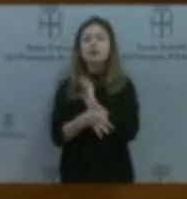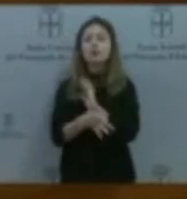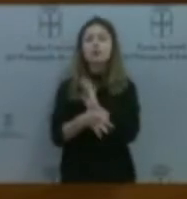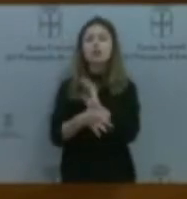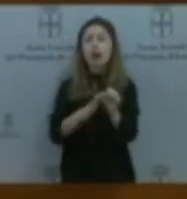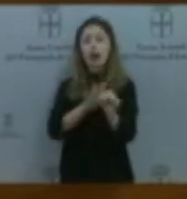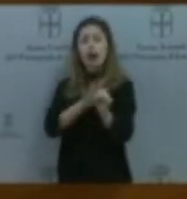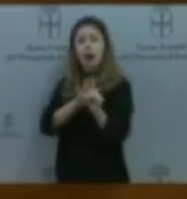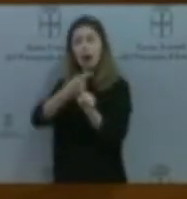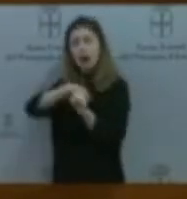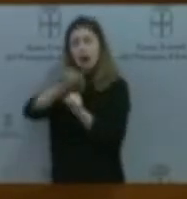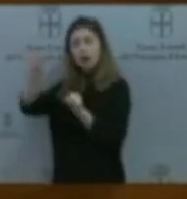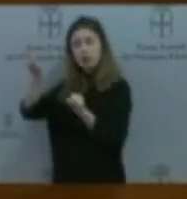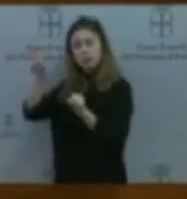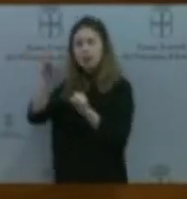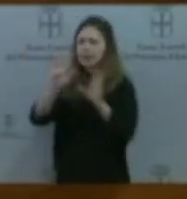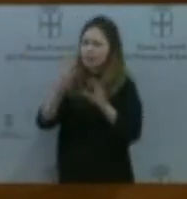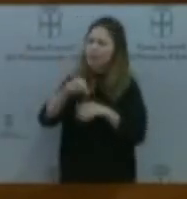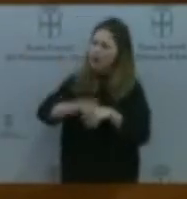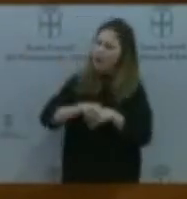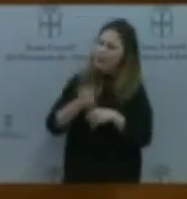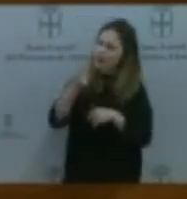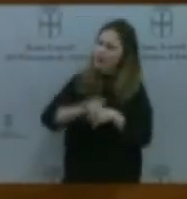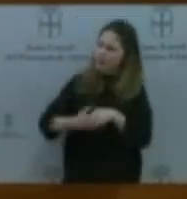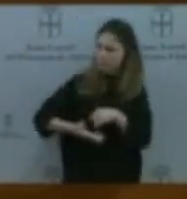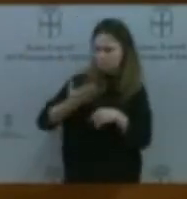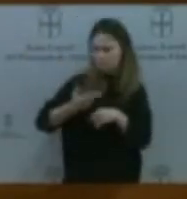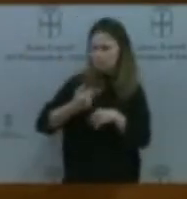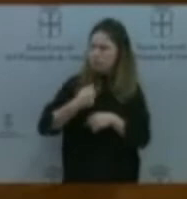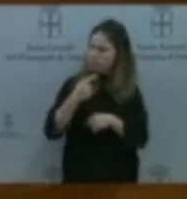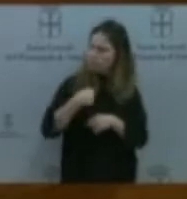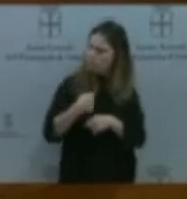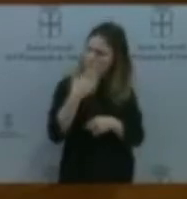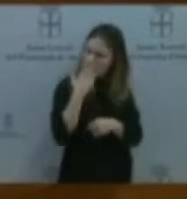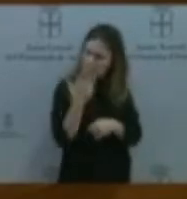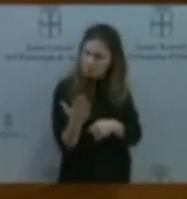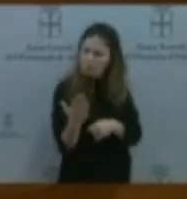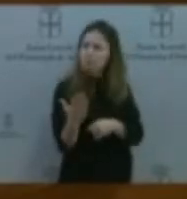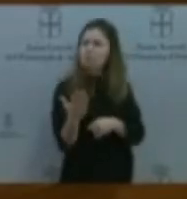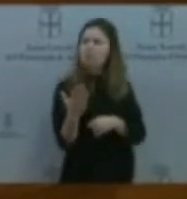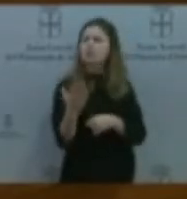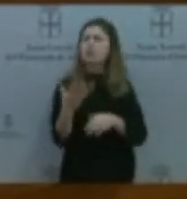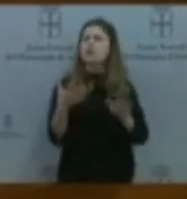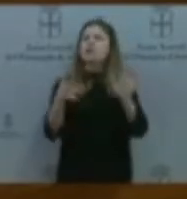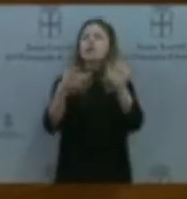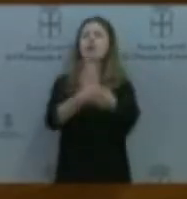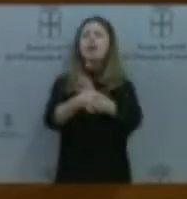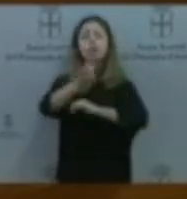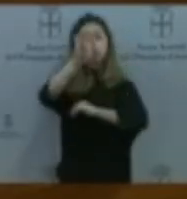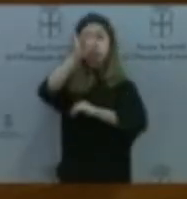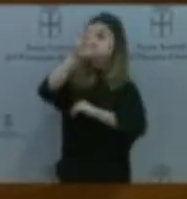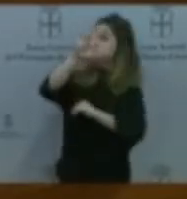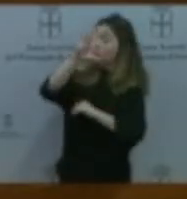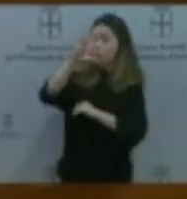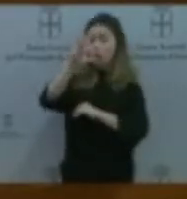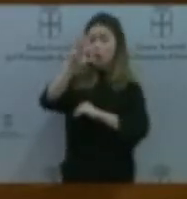ámbito de la fiscalidad. Se lo digo con total sinceridad. En cualquier caso, a nadie le sorprende, estoy seguro de que haya planteamientos compartidos